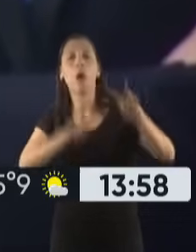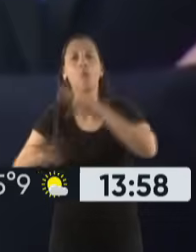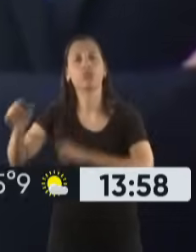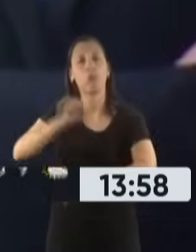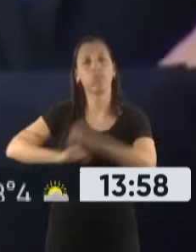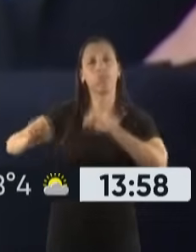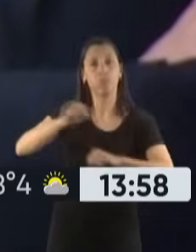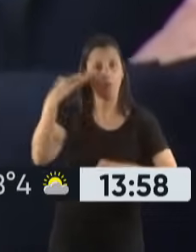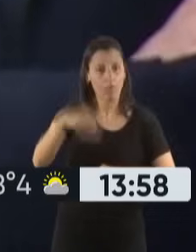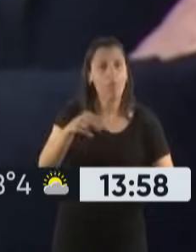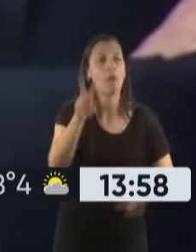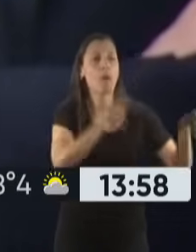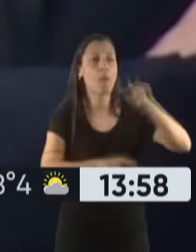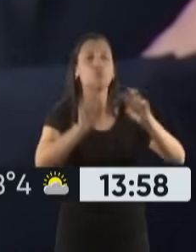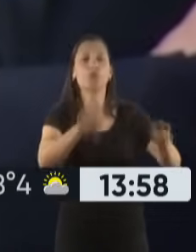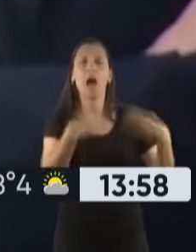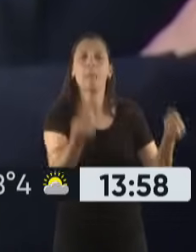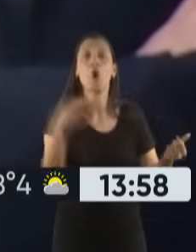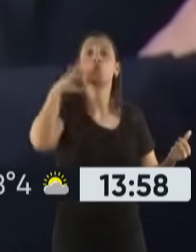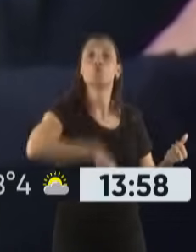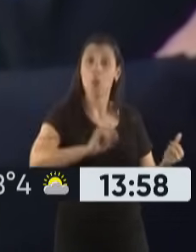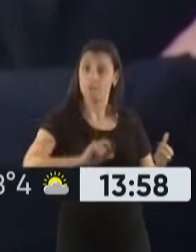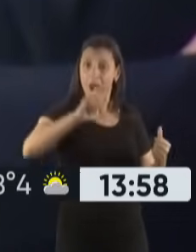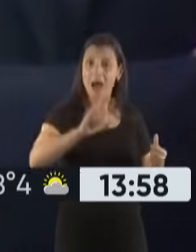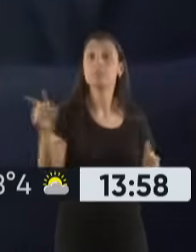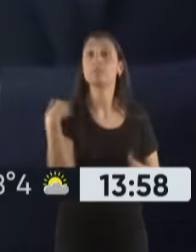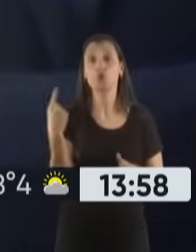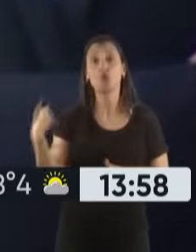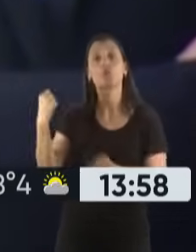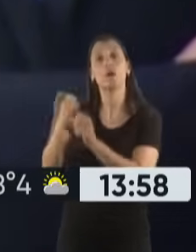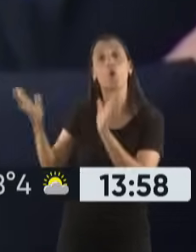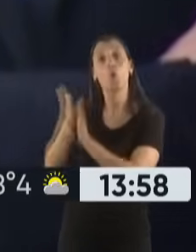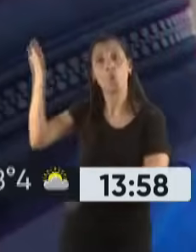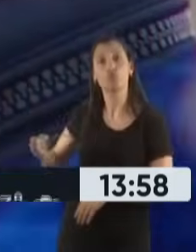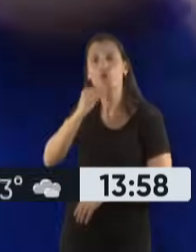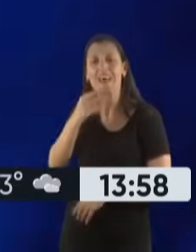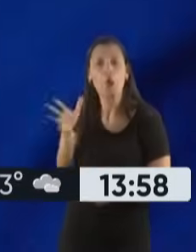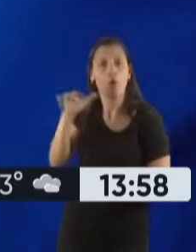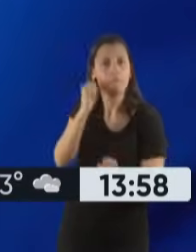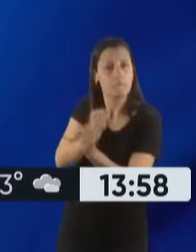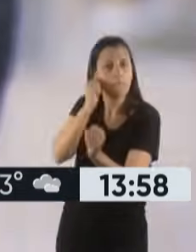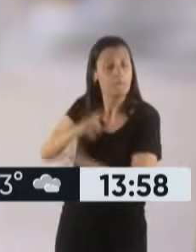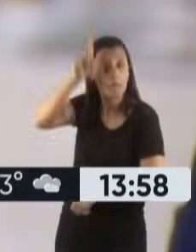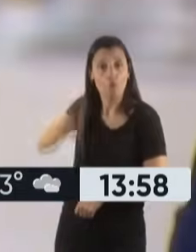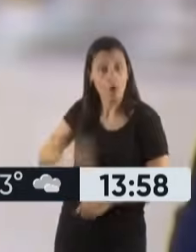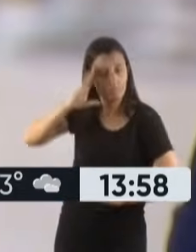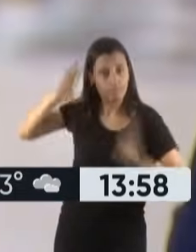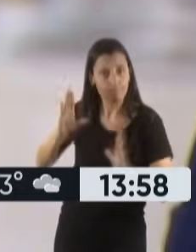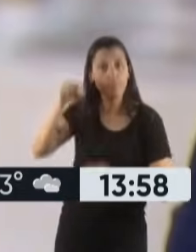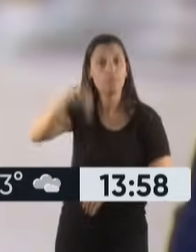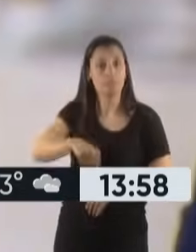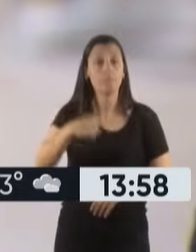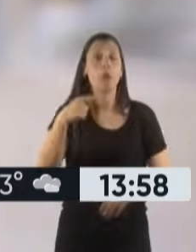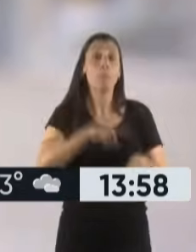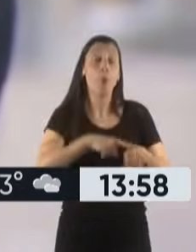Tenemos que mejorar el ingreso de la gente y es algo que estamos trabajando con Sergio día a día. Y ahora, yo le dije cuando empecé